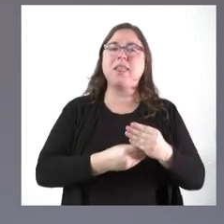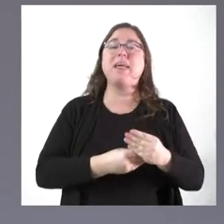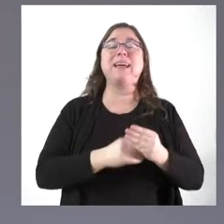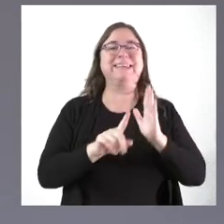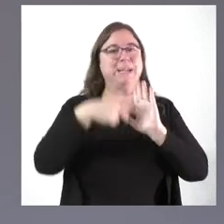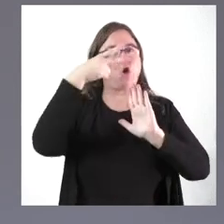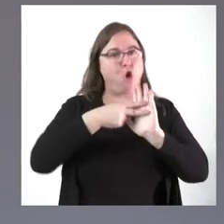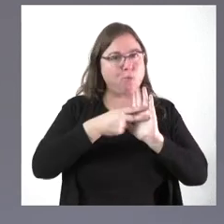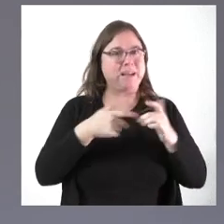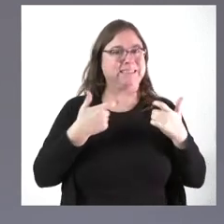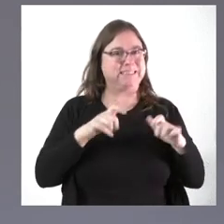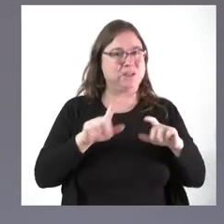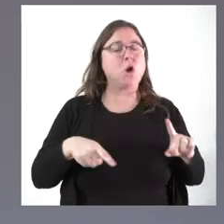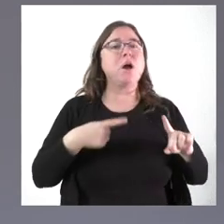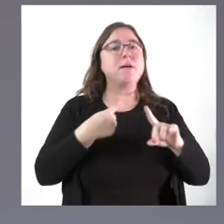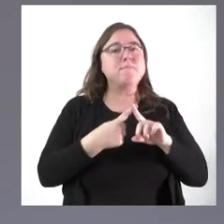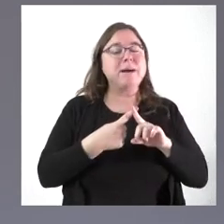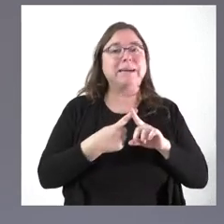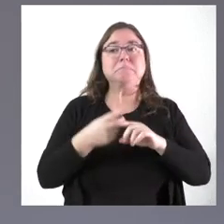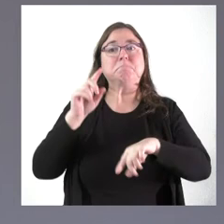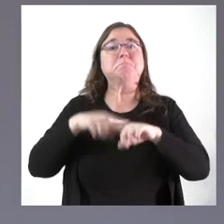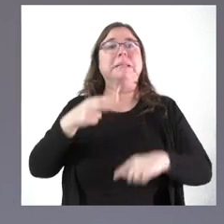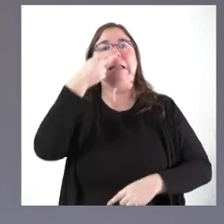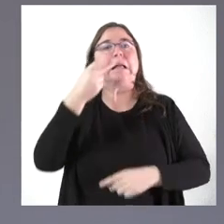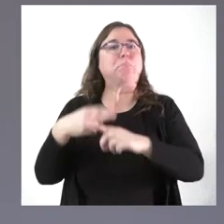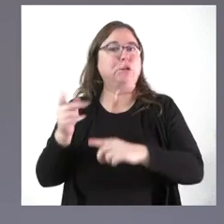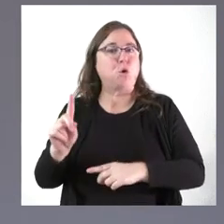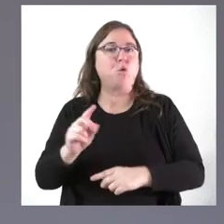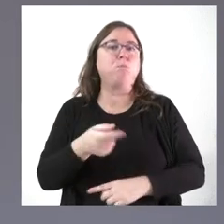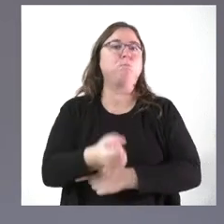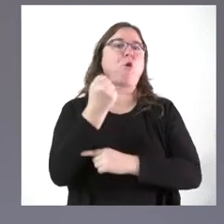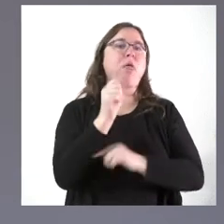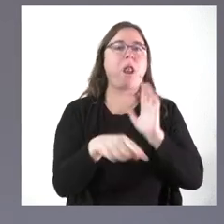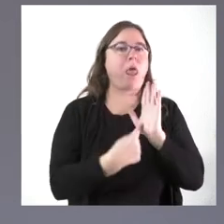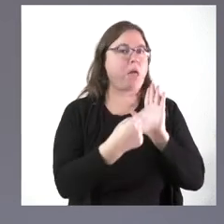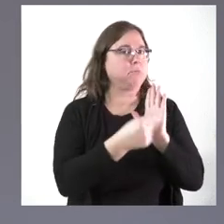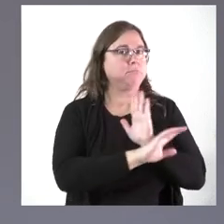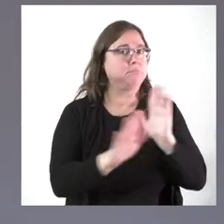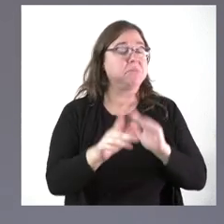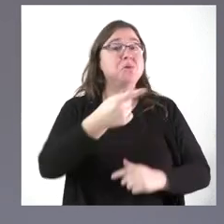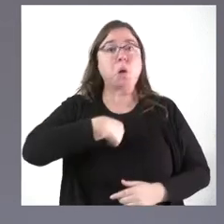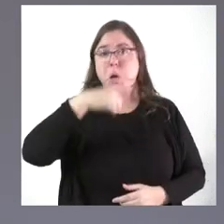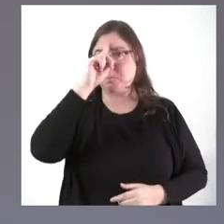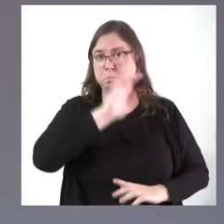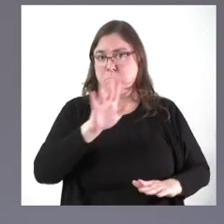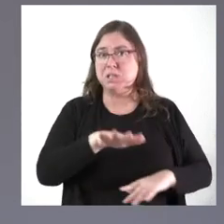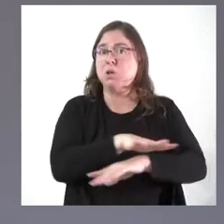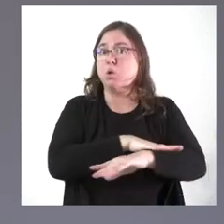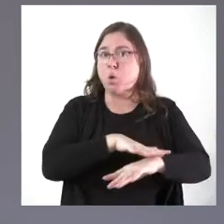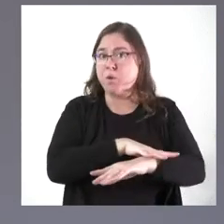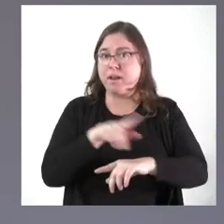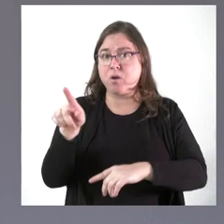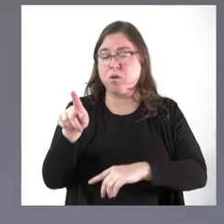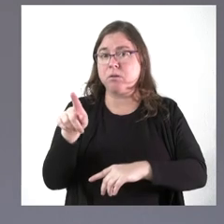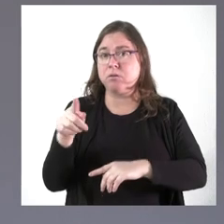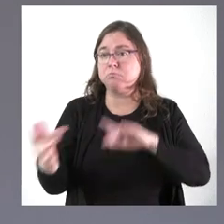correspondientes ni la voluntad política no entra entra la legalidad en ese sentido por lo tanto no tenemos ningún conocimiento el gobierno no se ha